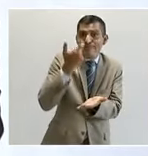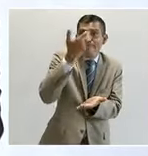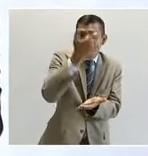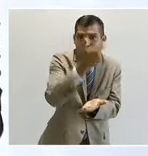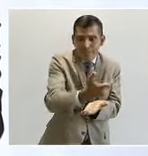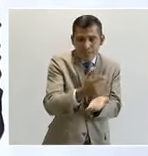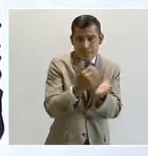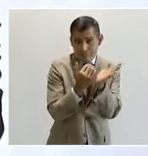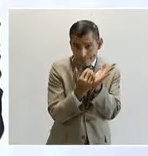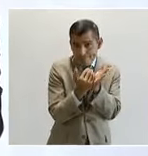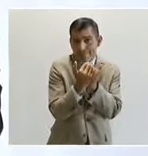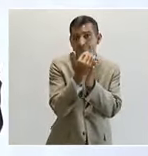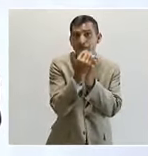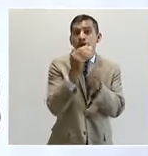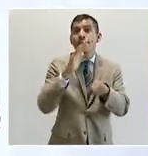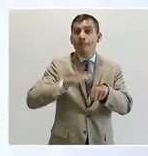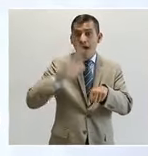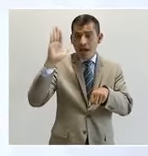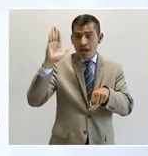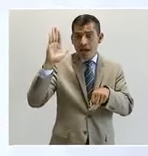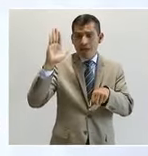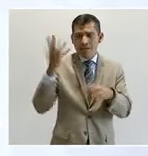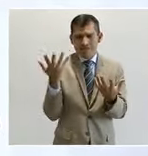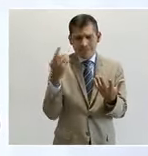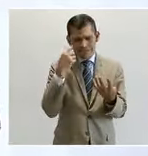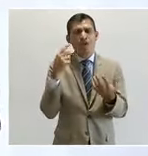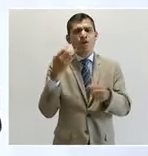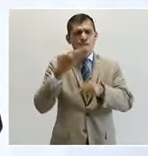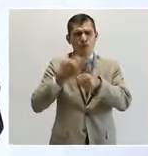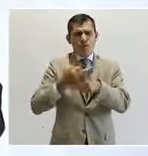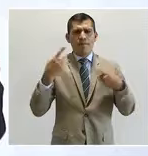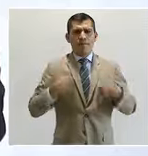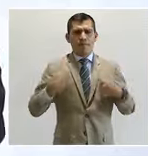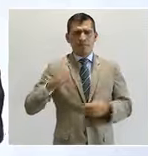si se le pide ahora a un economista que